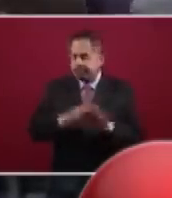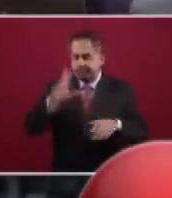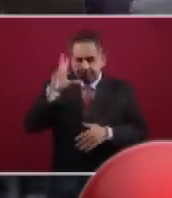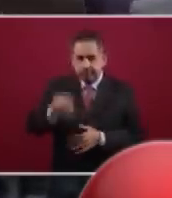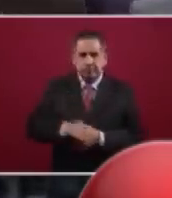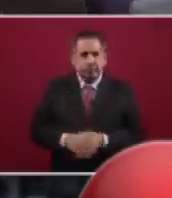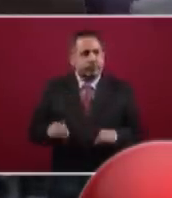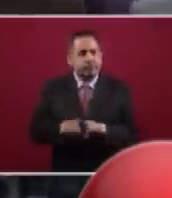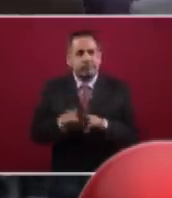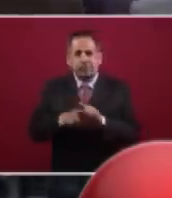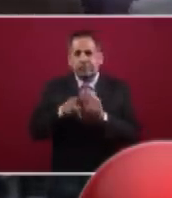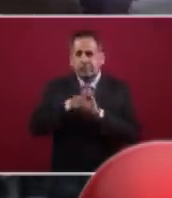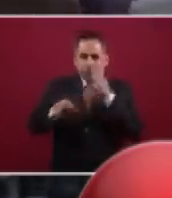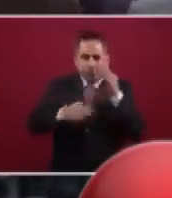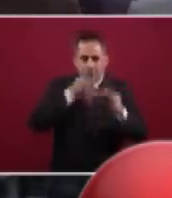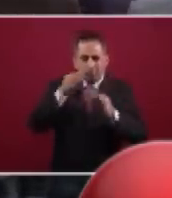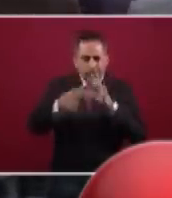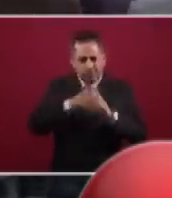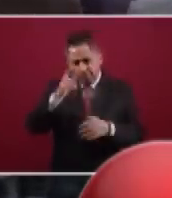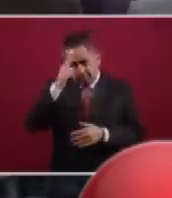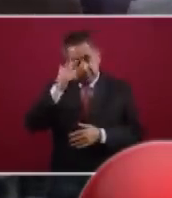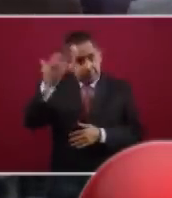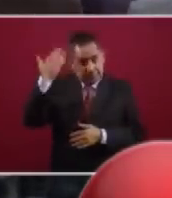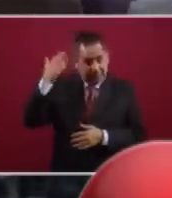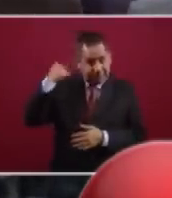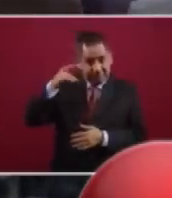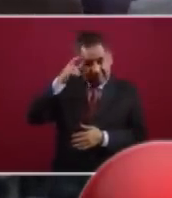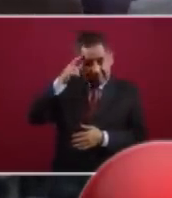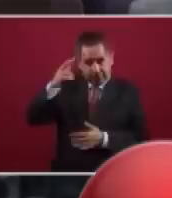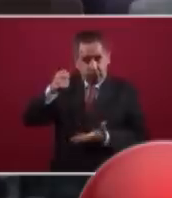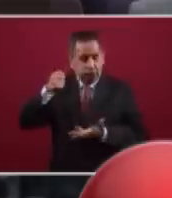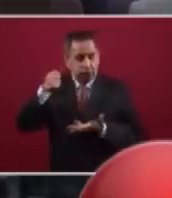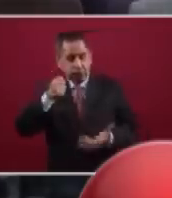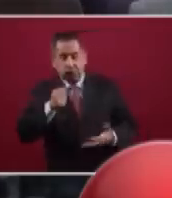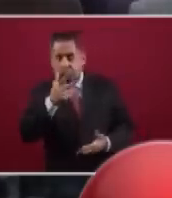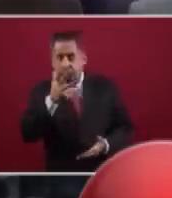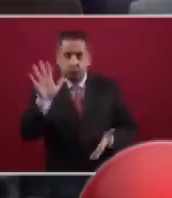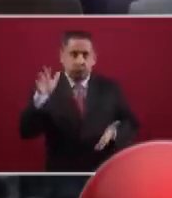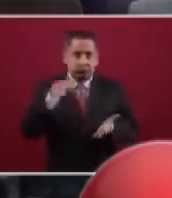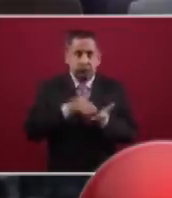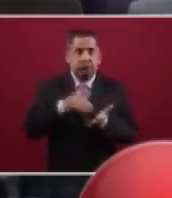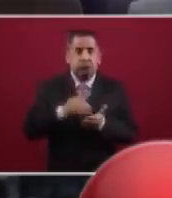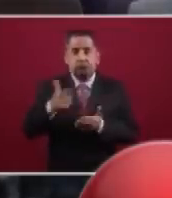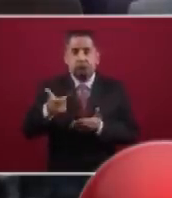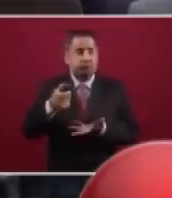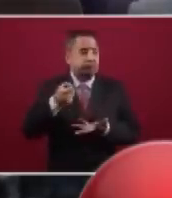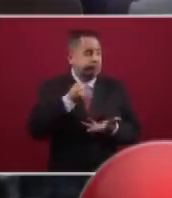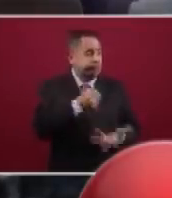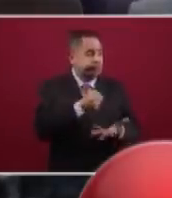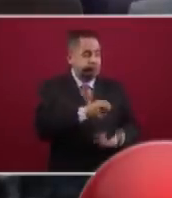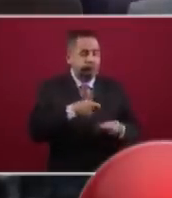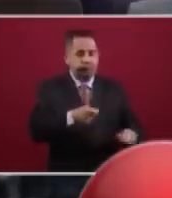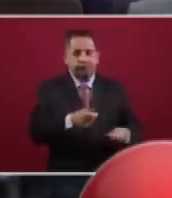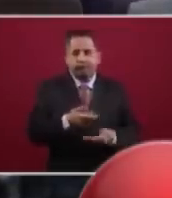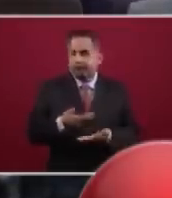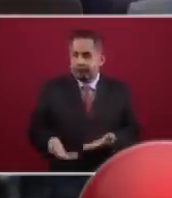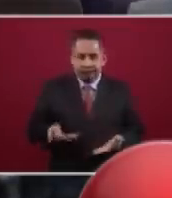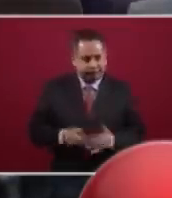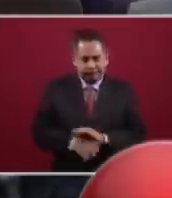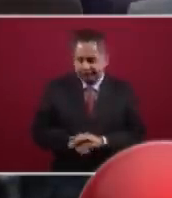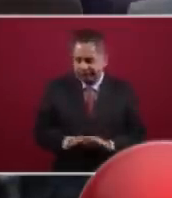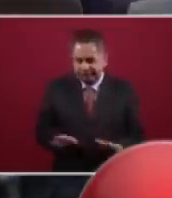mismo caso de los medios. Formalmente recibían 10,000 millones de pesos. Pues ahora